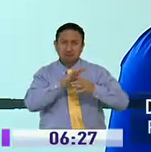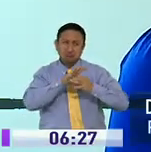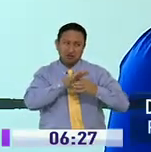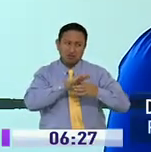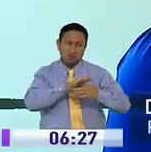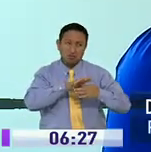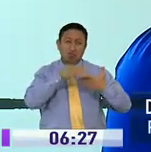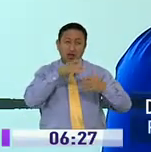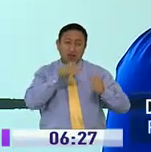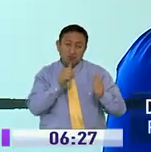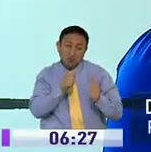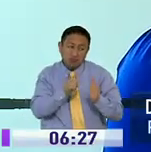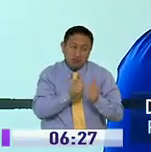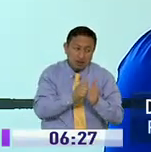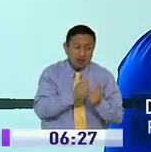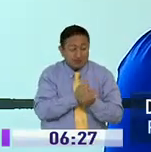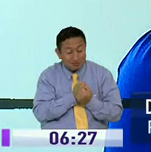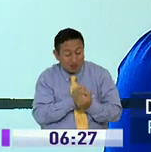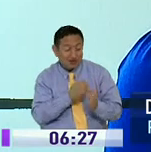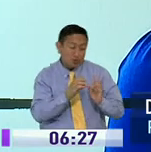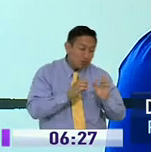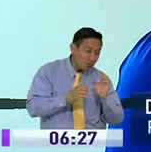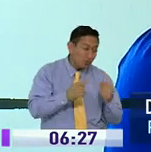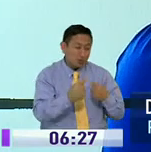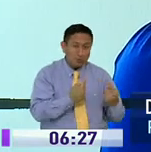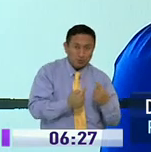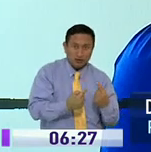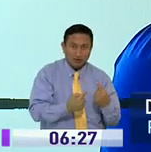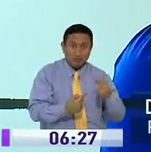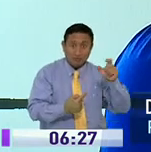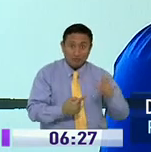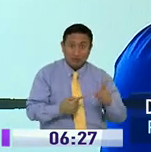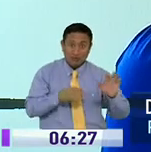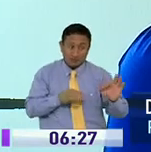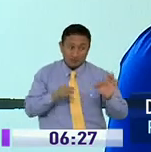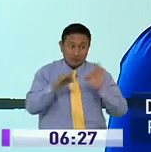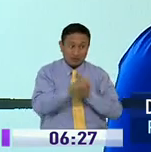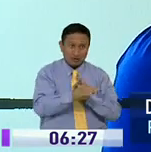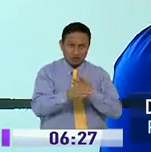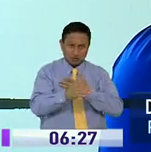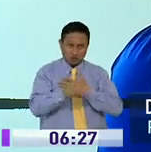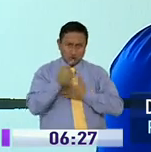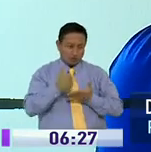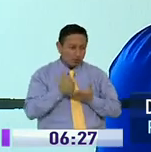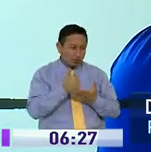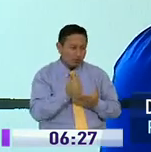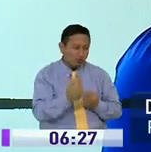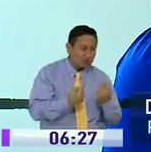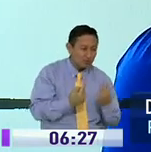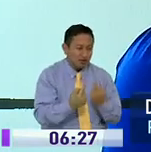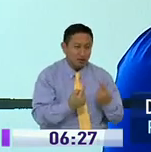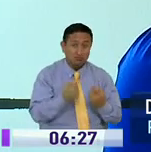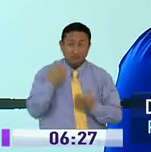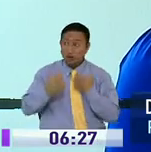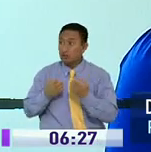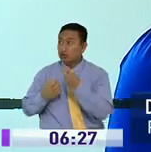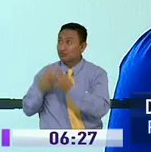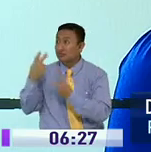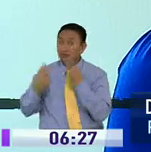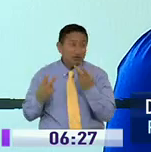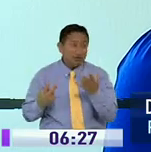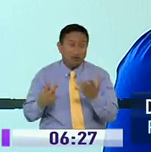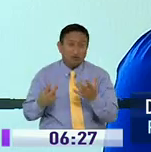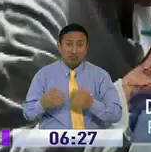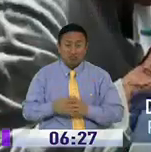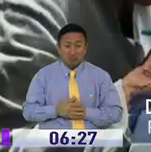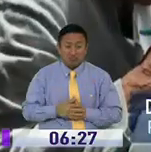un poco más cercana, más afectuosa con ellos para suplir este vacío emocional que ellos tienen al no poder ver directamente a